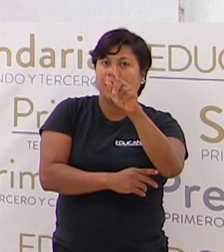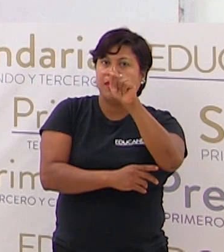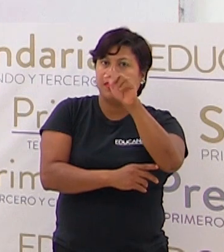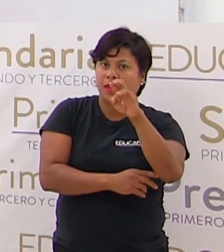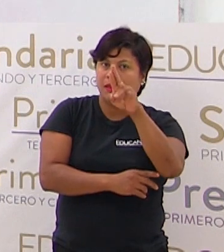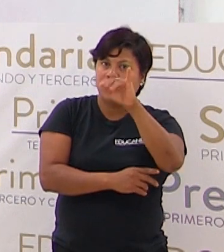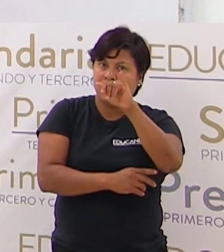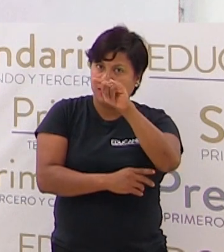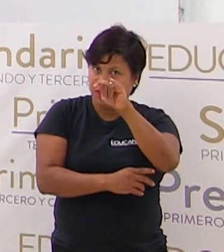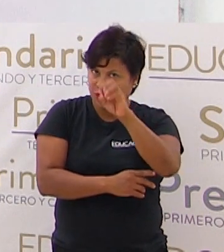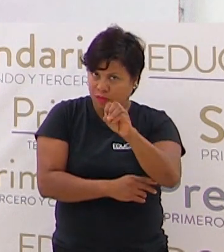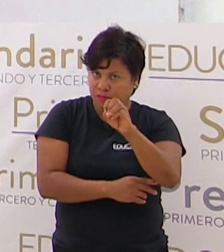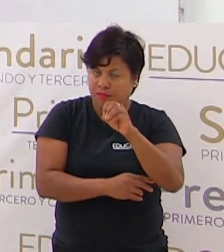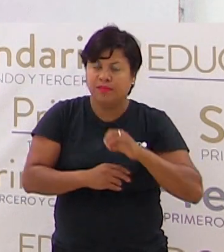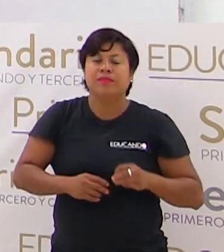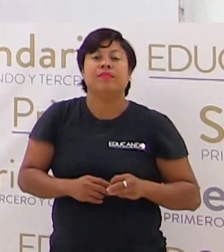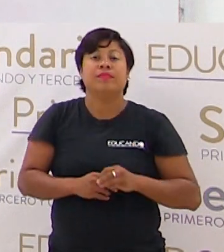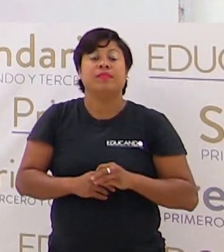copretérito.